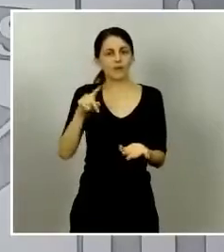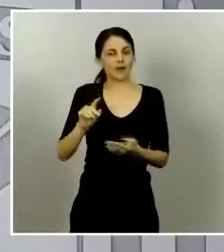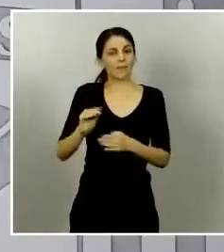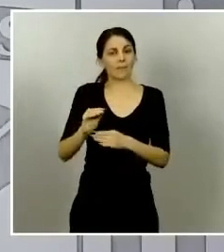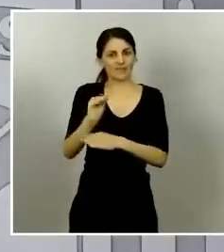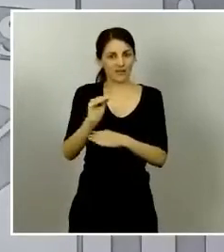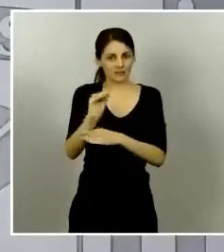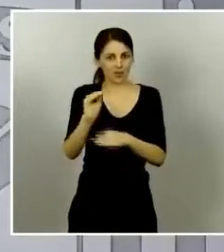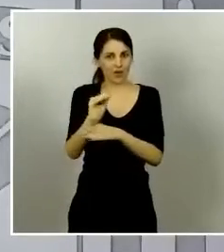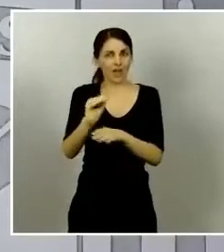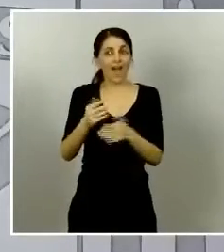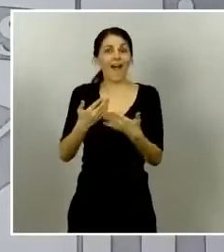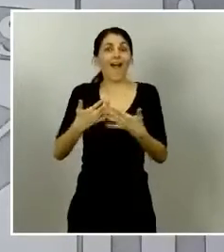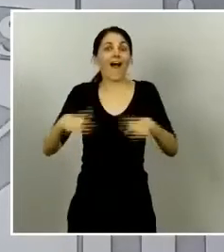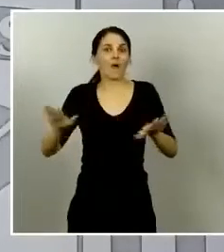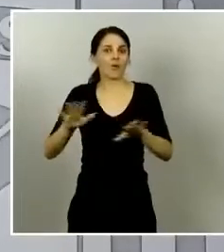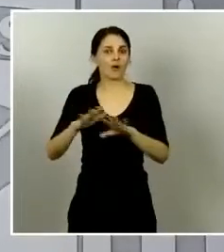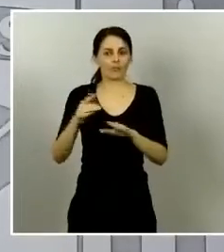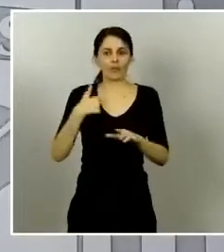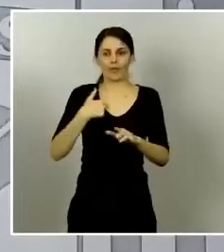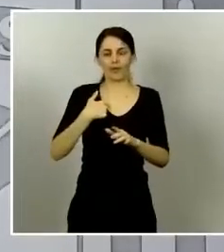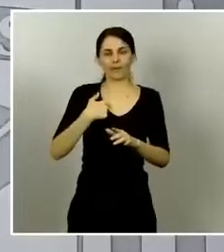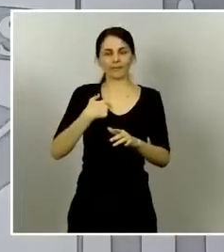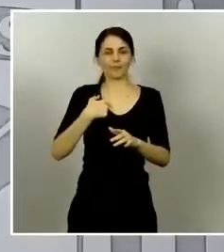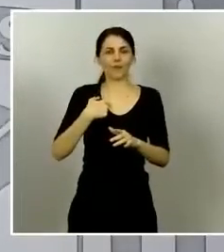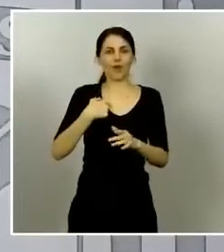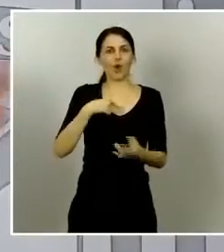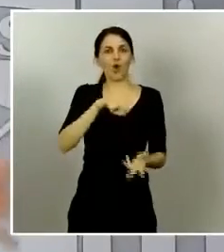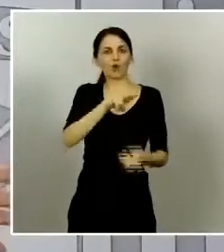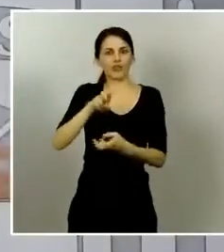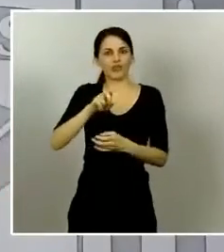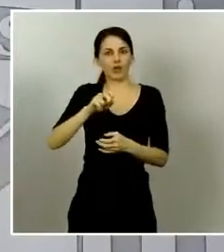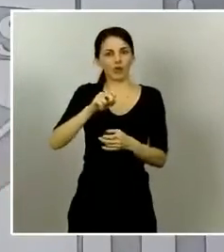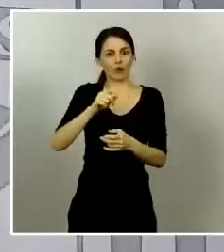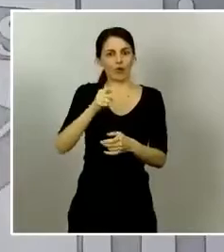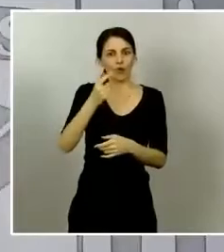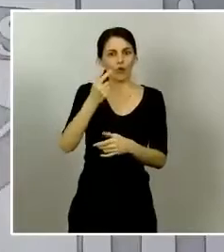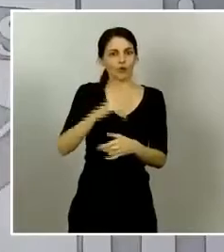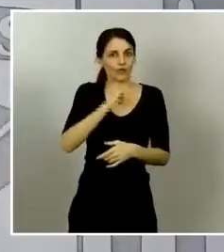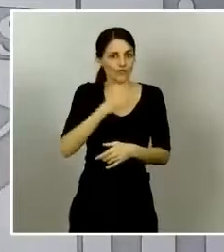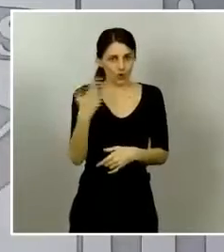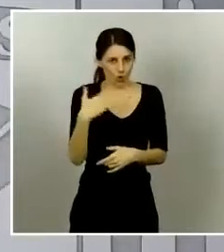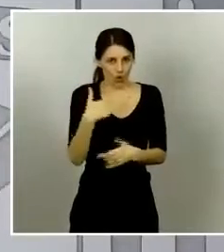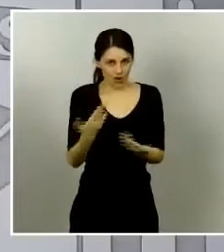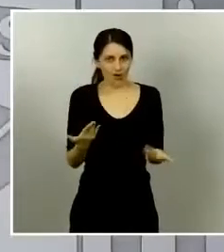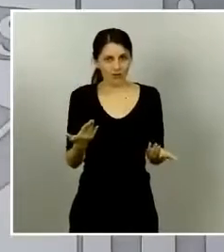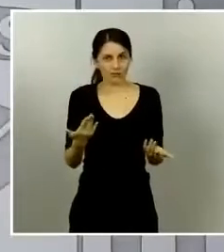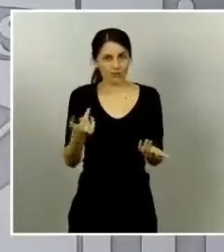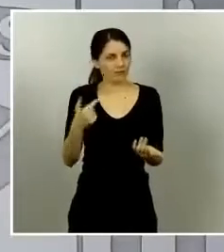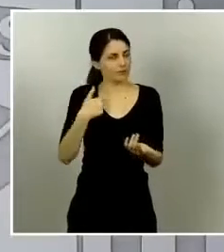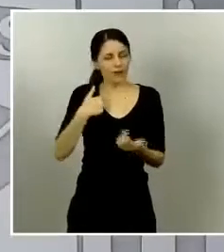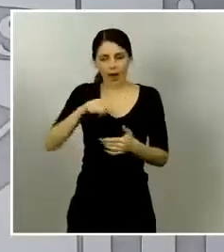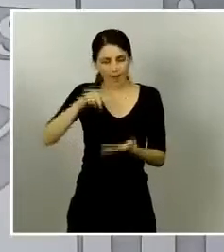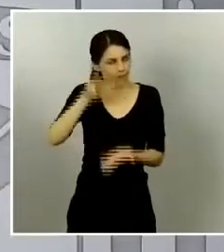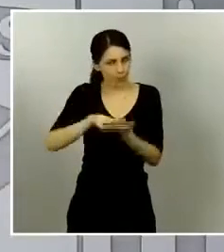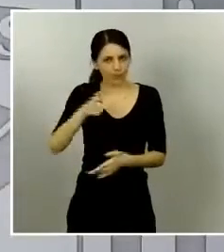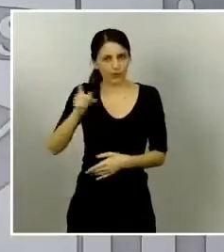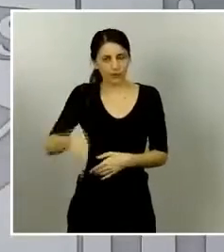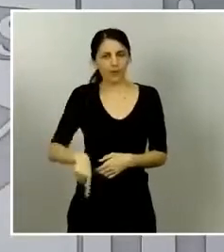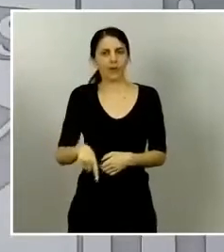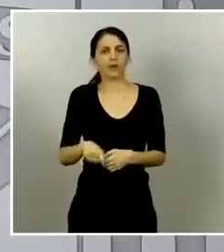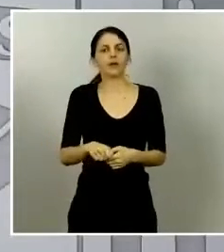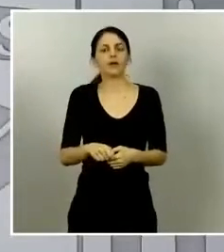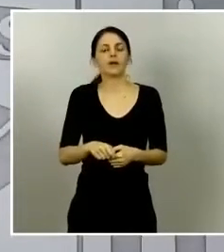prestación del ERTE, el pago de la prestación, aunque no tuvieran cotizado, no tuvieran derecho en